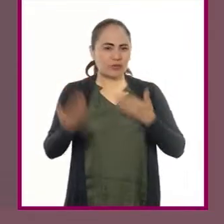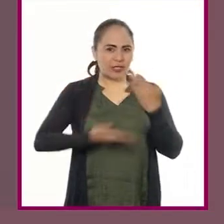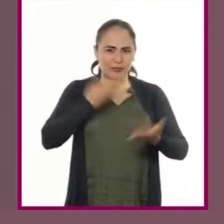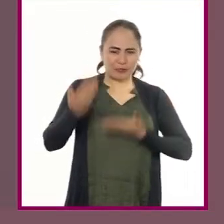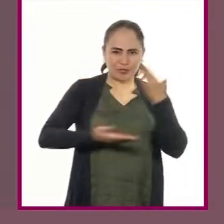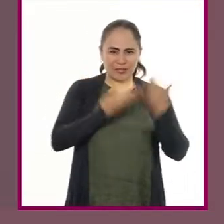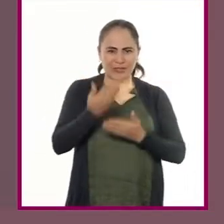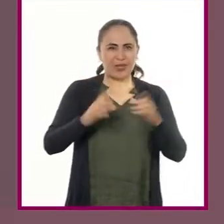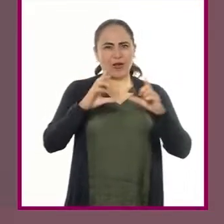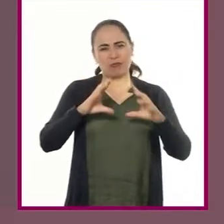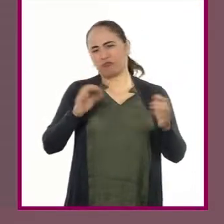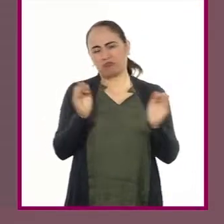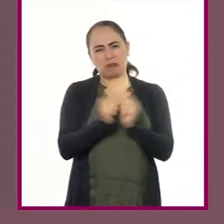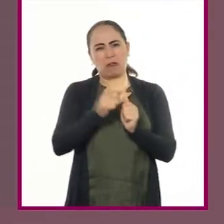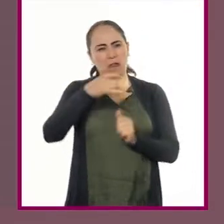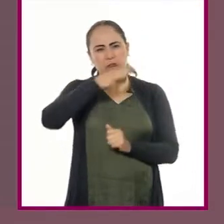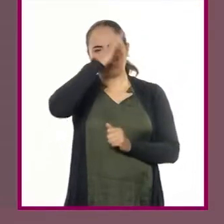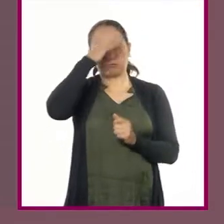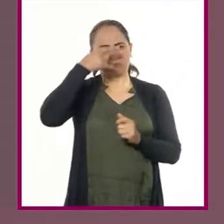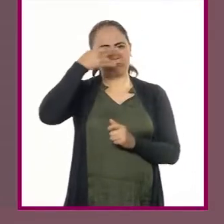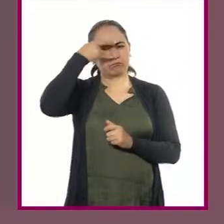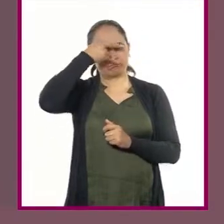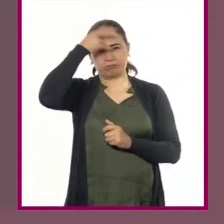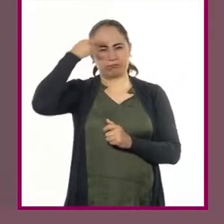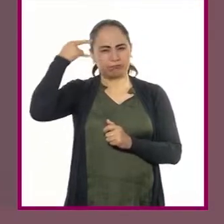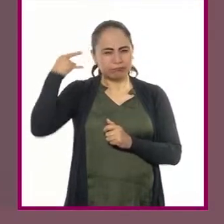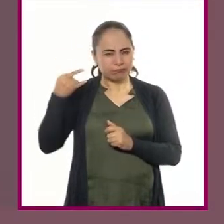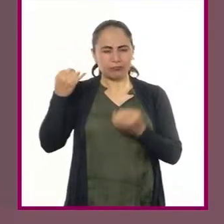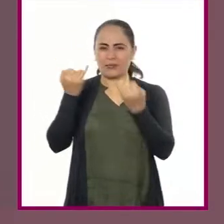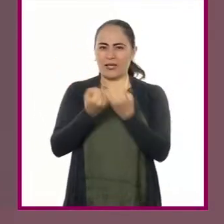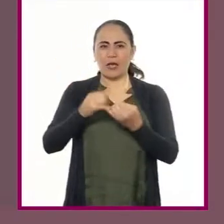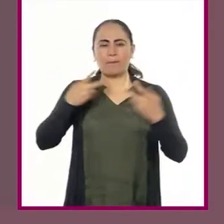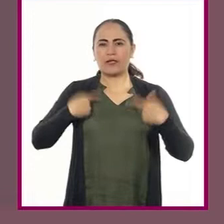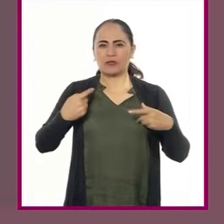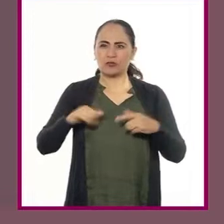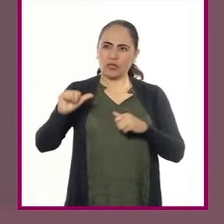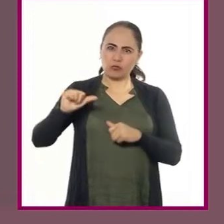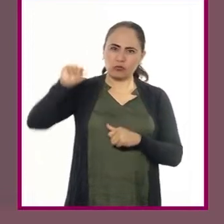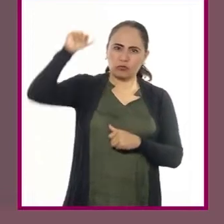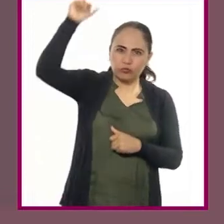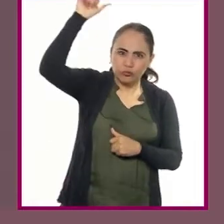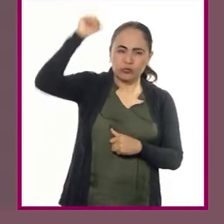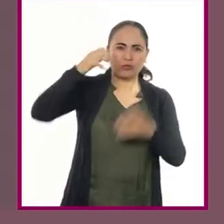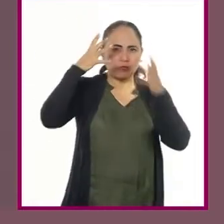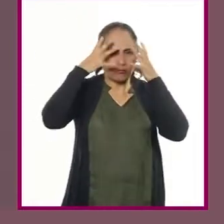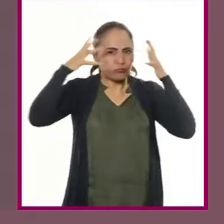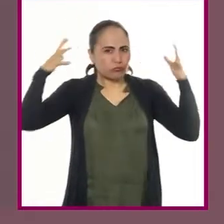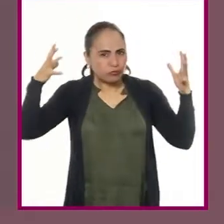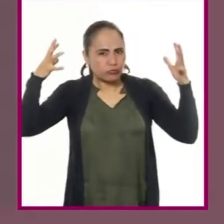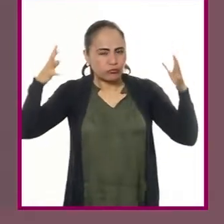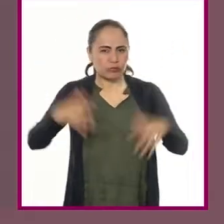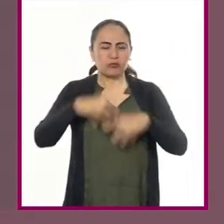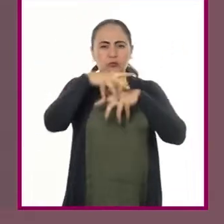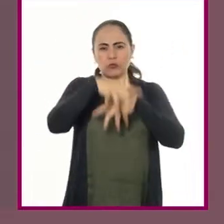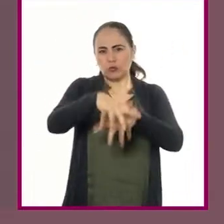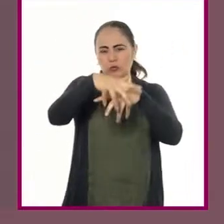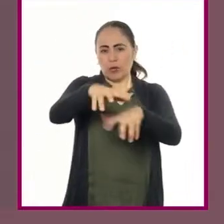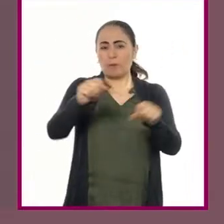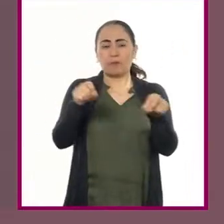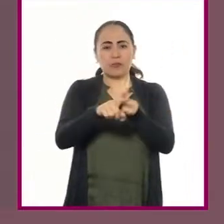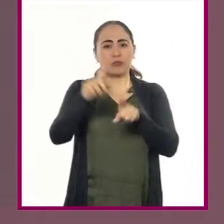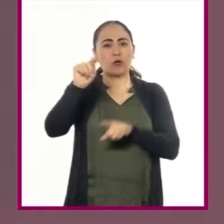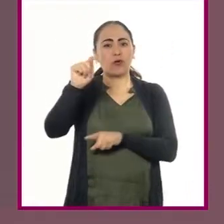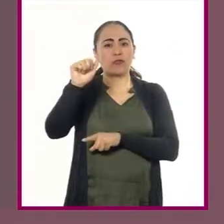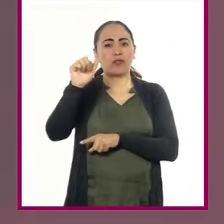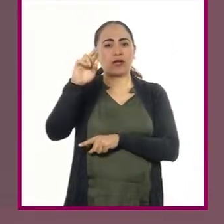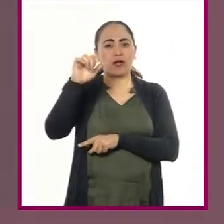y máscaras acompañados por figuras grotescas de gigantes y cabezudos, así como por la tarasca. Esta era